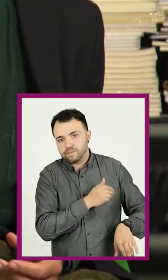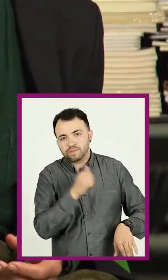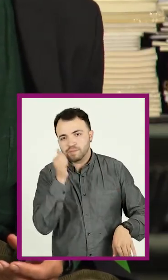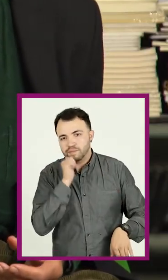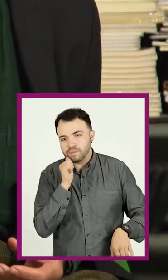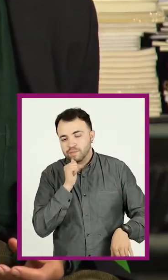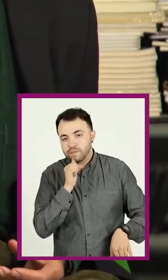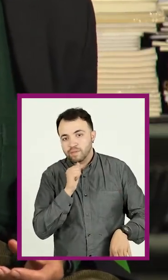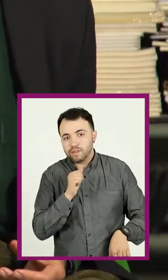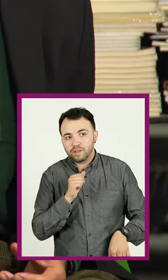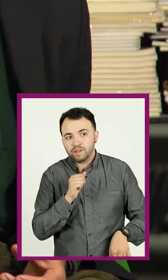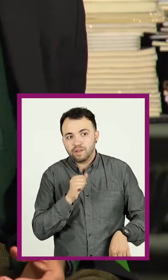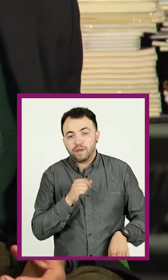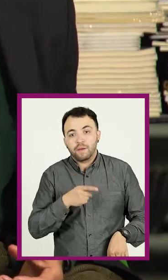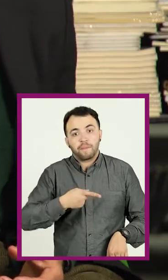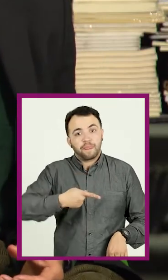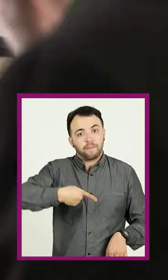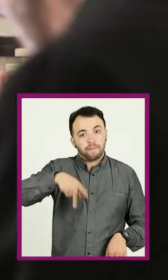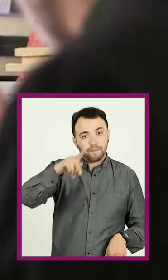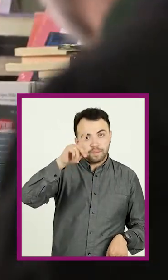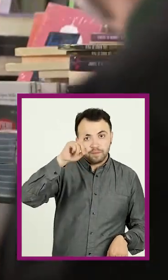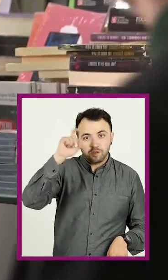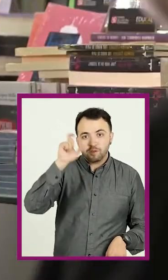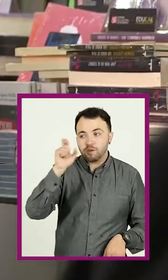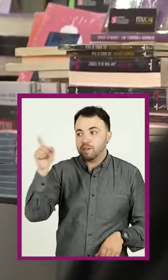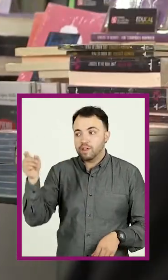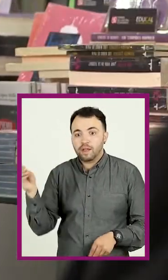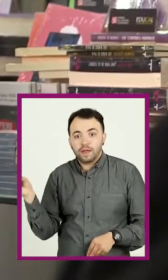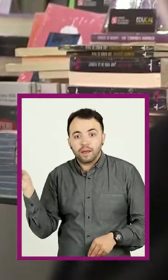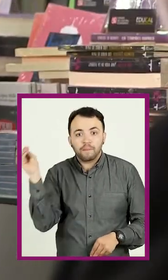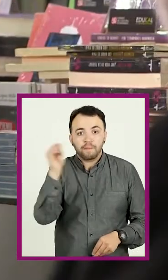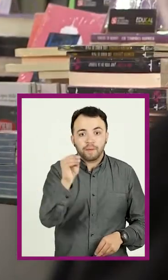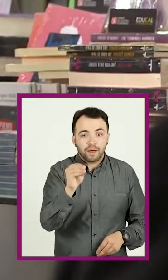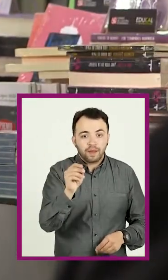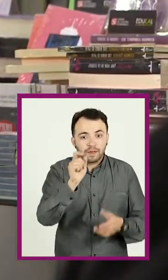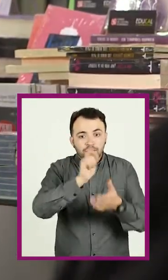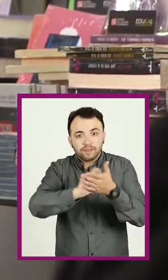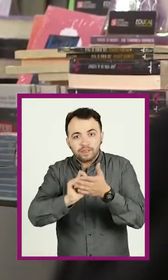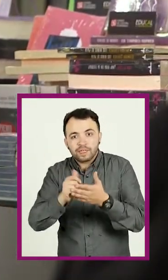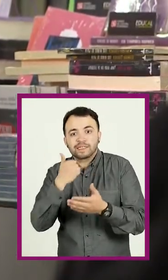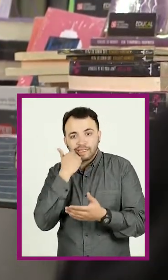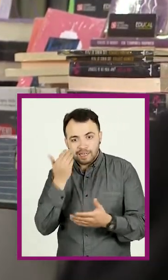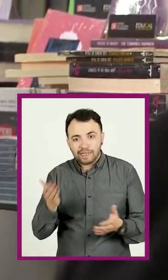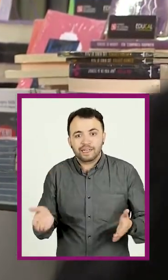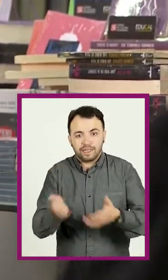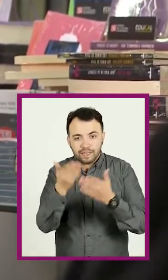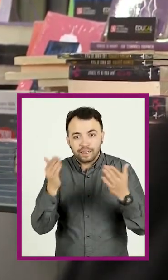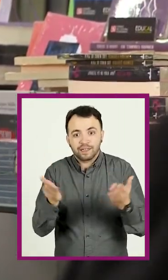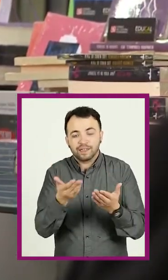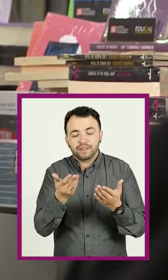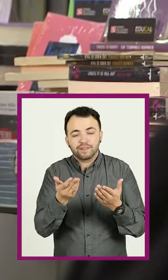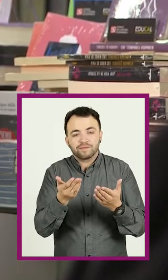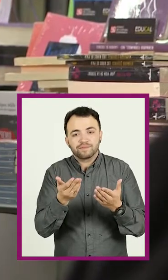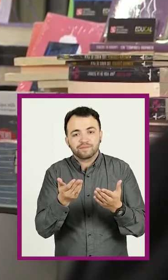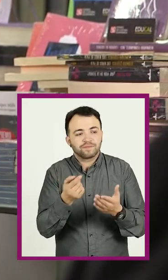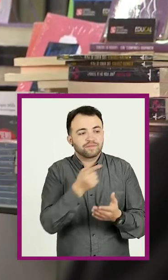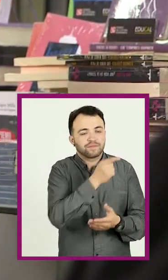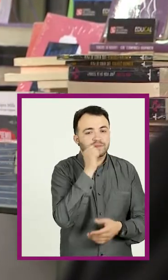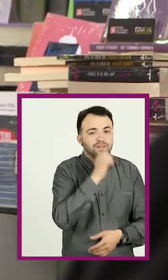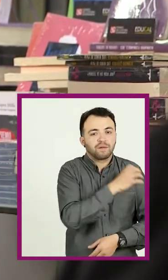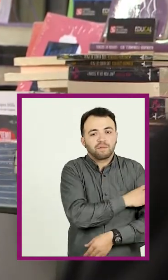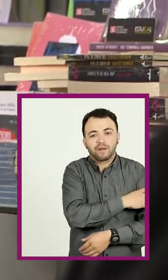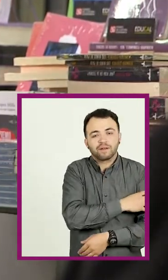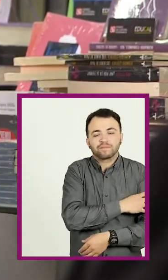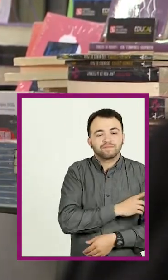es cuando aparece el espíritu utópico, entonces, ¿no? De acuerdo, pero fíjate, la utopía también ha sido maltratada. Claro.